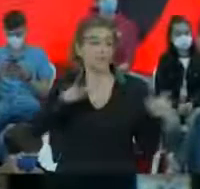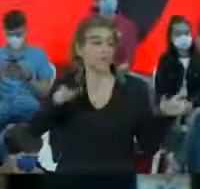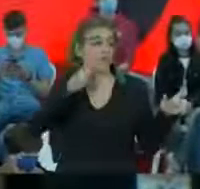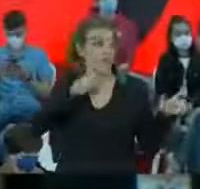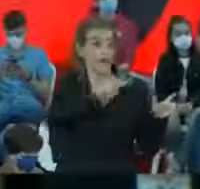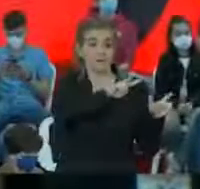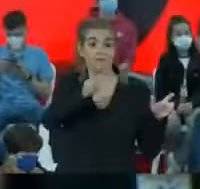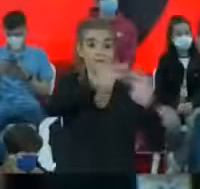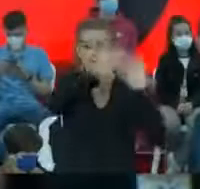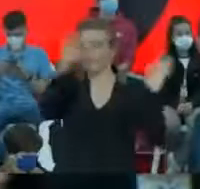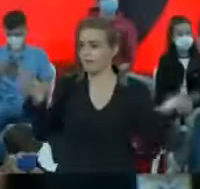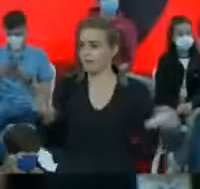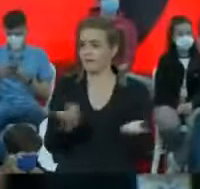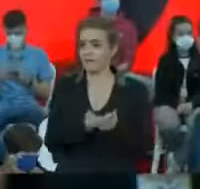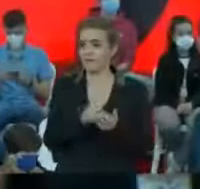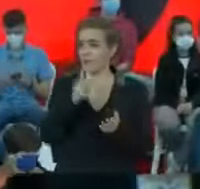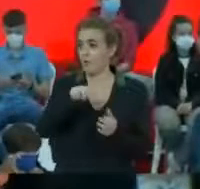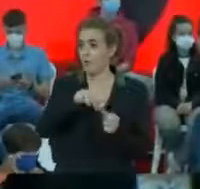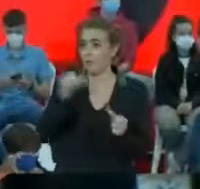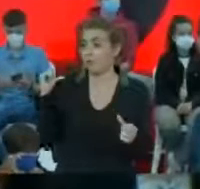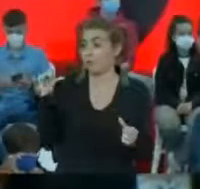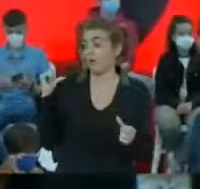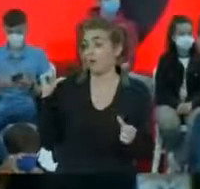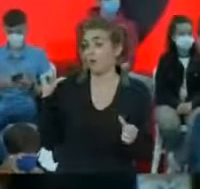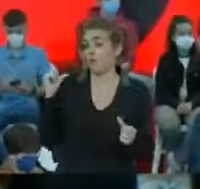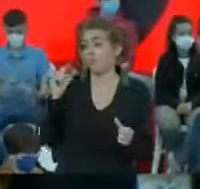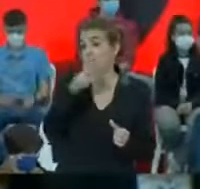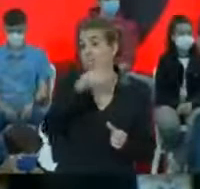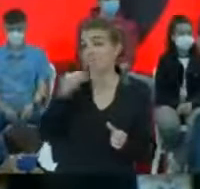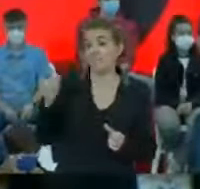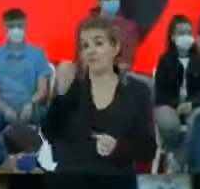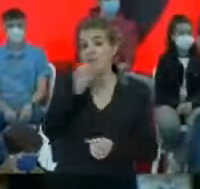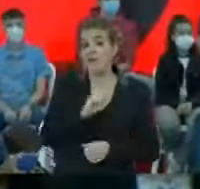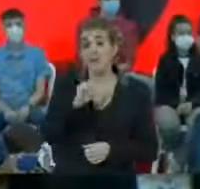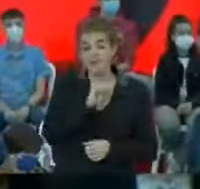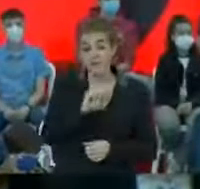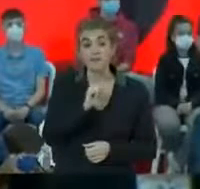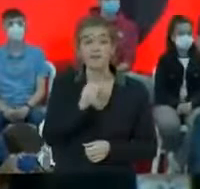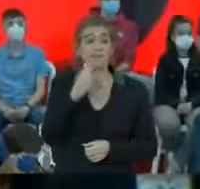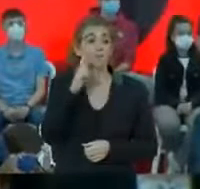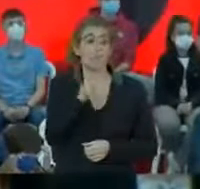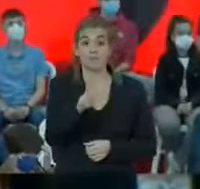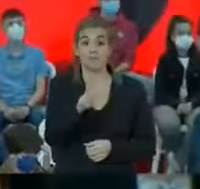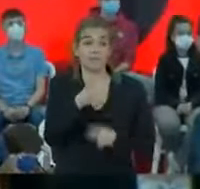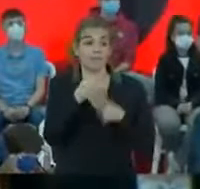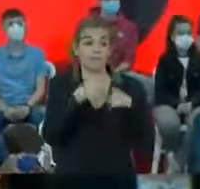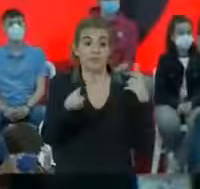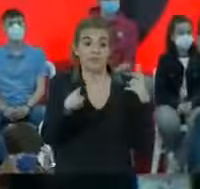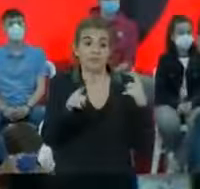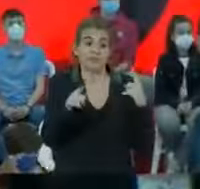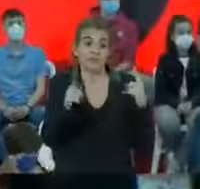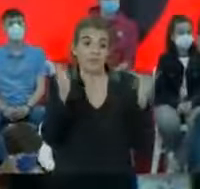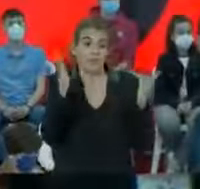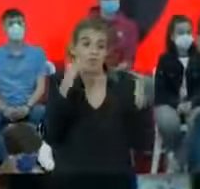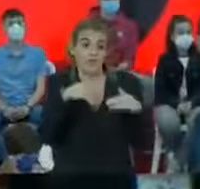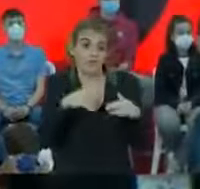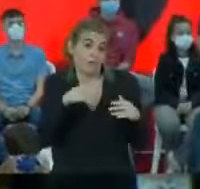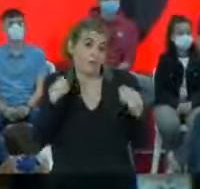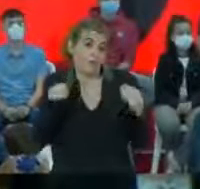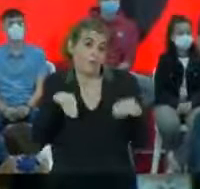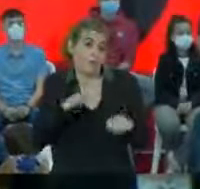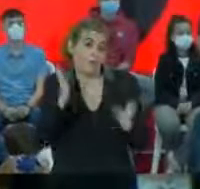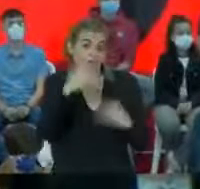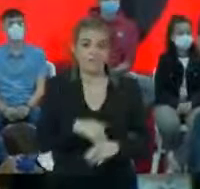conjunto del planeta y es el mayor reto de estos últimos 100 años que nos hemos tenido que enfrentar como sociedad en nuestro país y también en Europa,